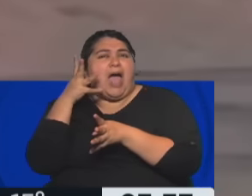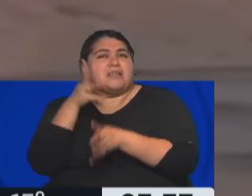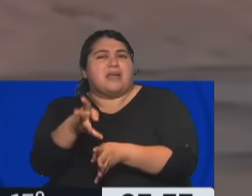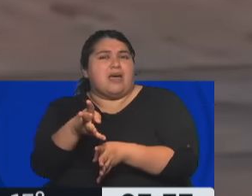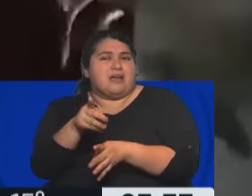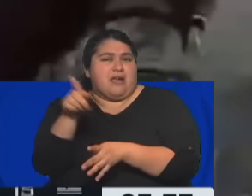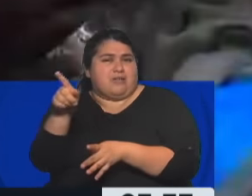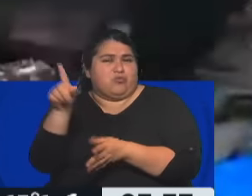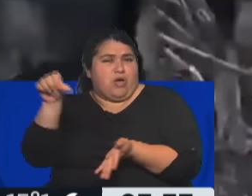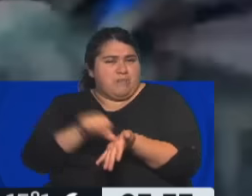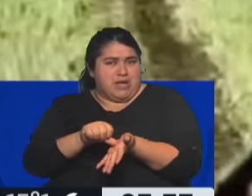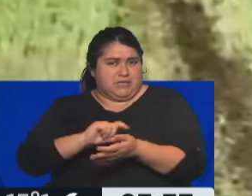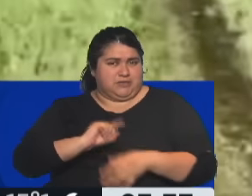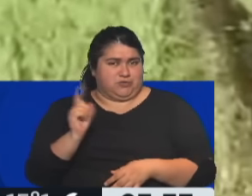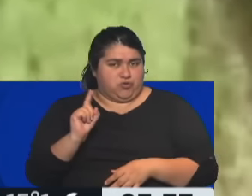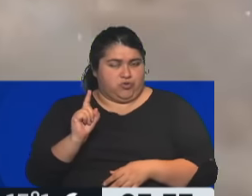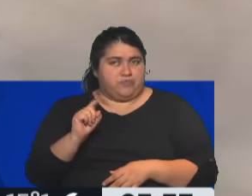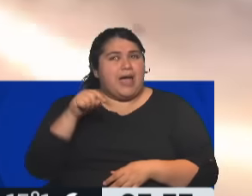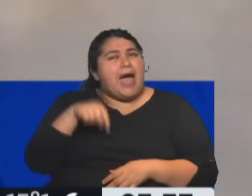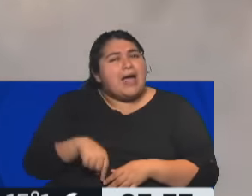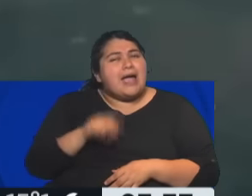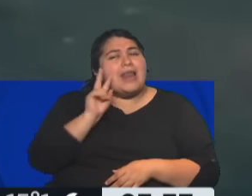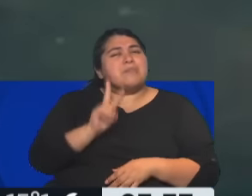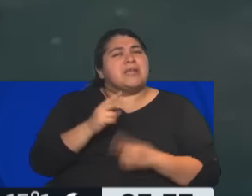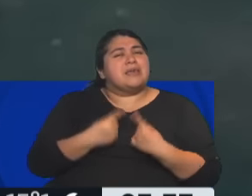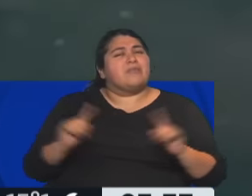madre patria. Lo que acá cambiaría es que